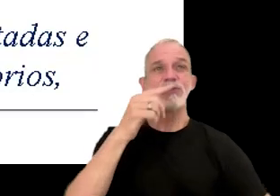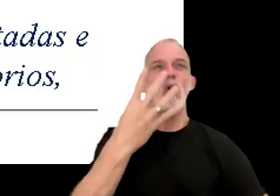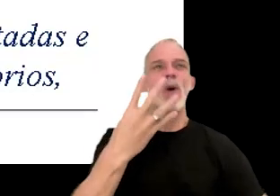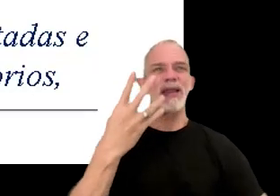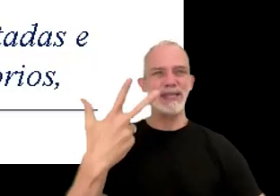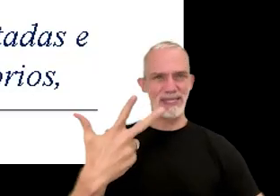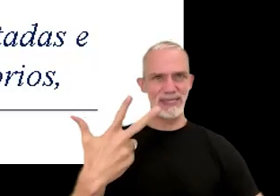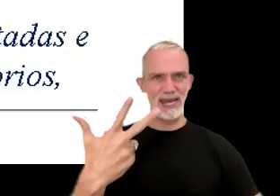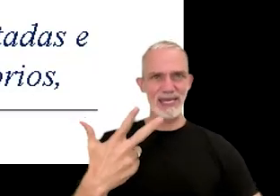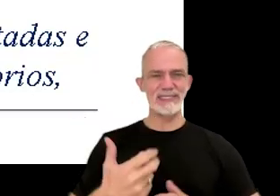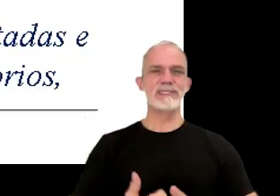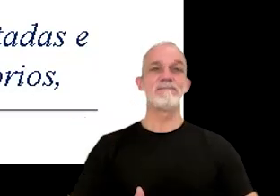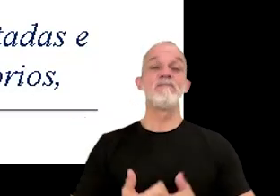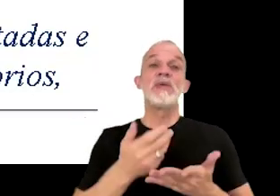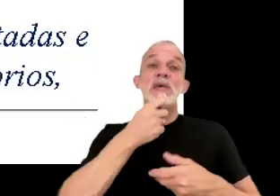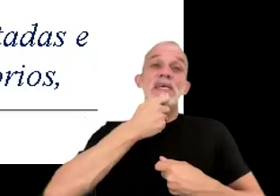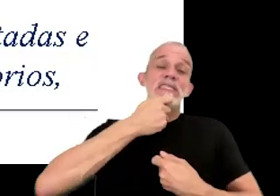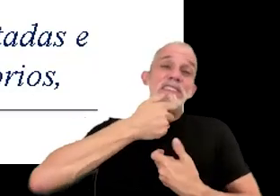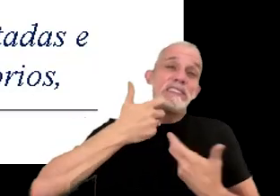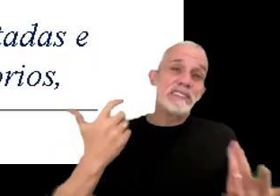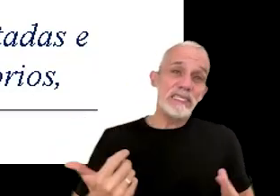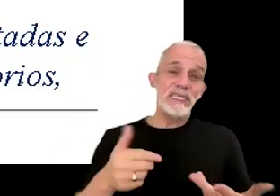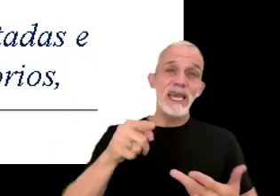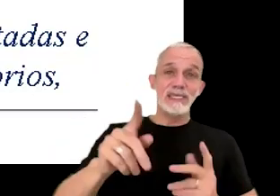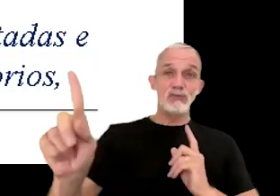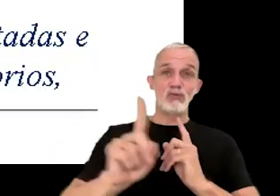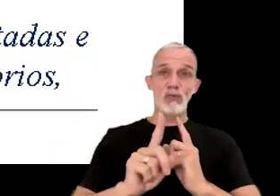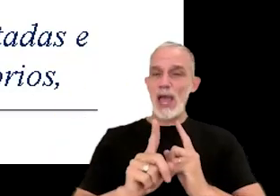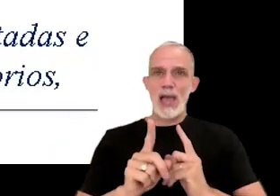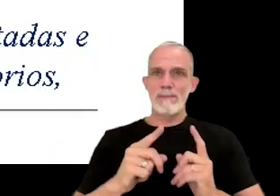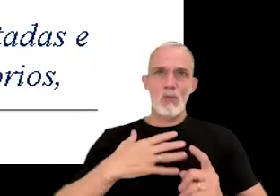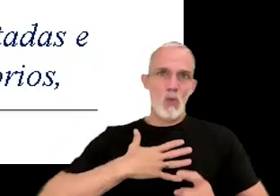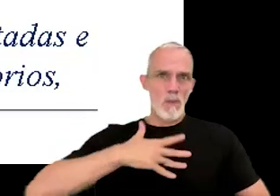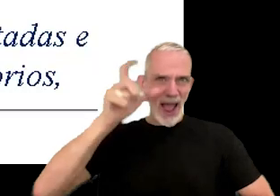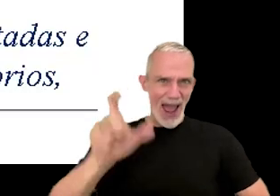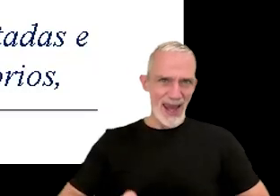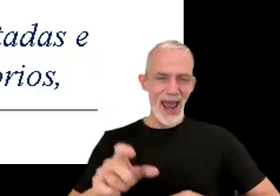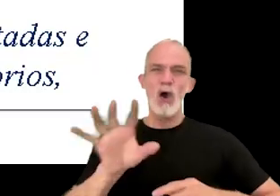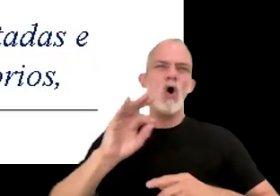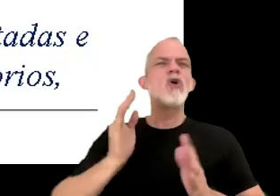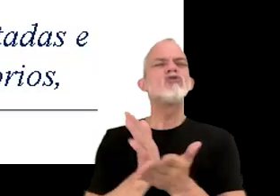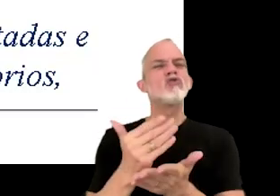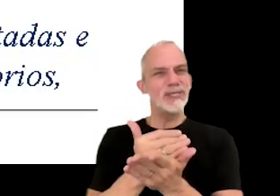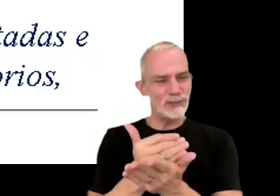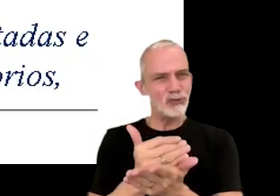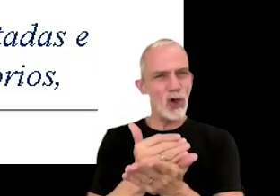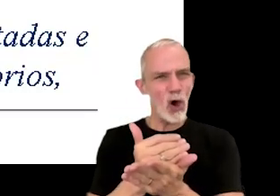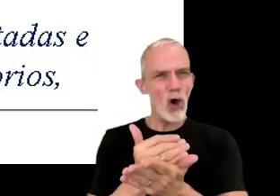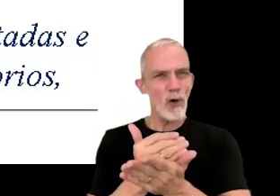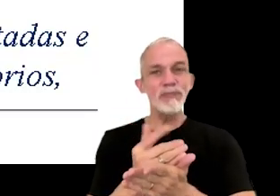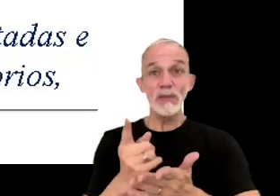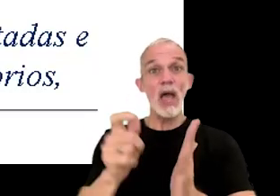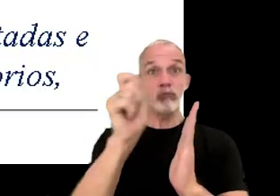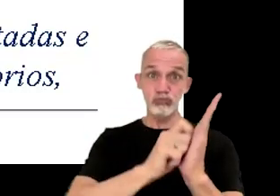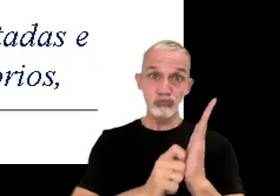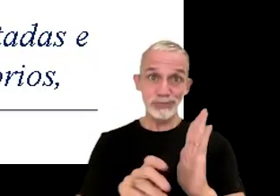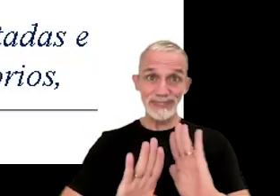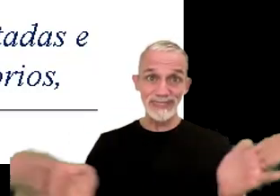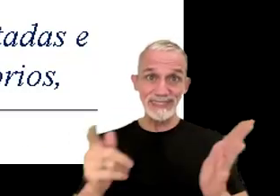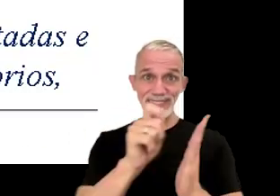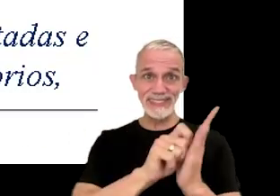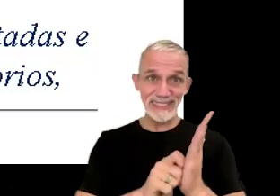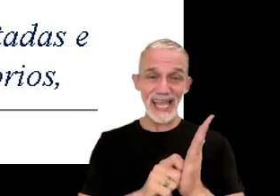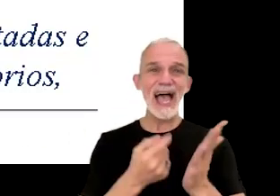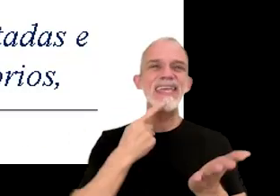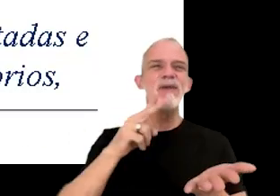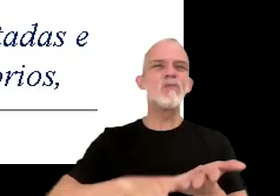27.743, y en caso de que se trate de una persona humana o sucesión indivisa que esté inscripta en el impuesto